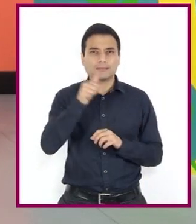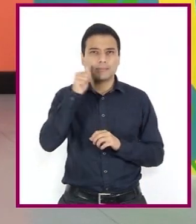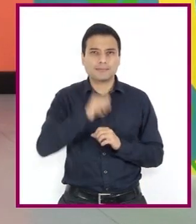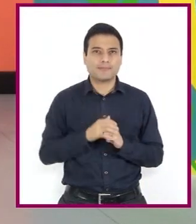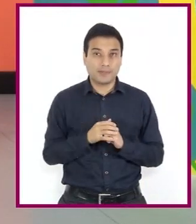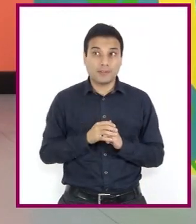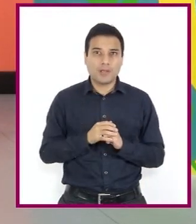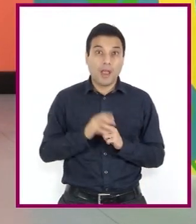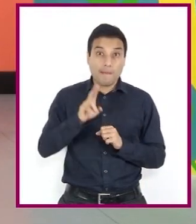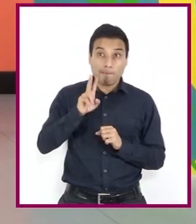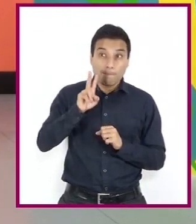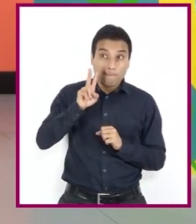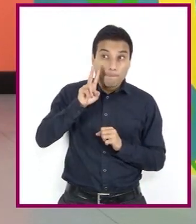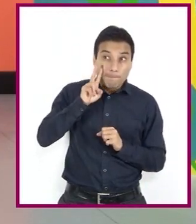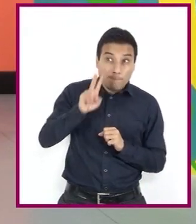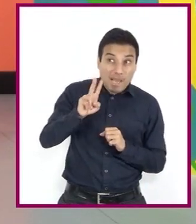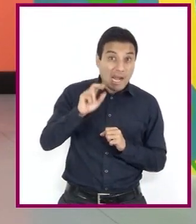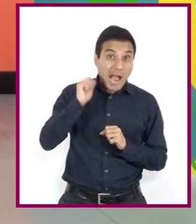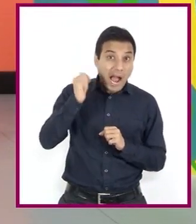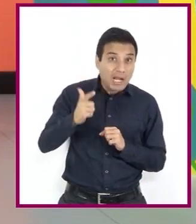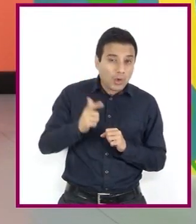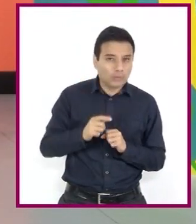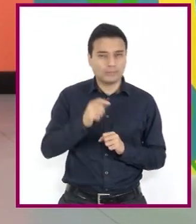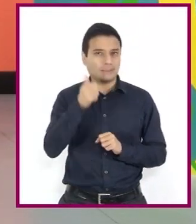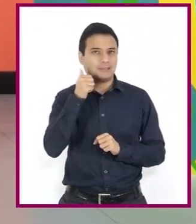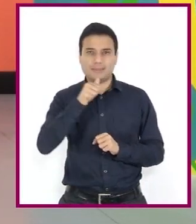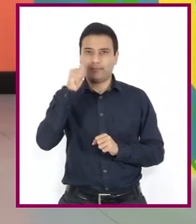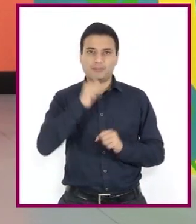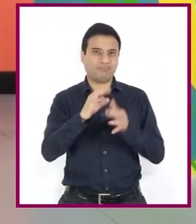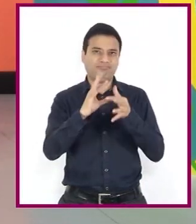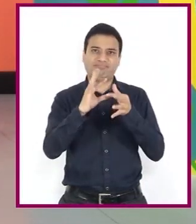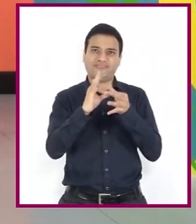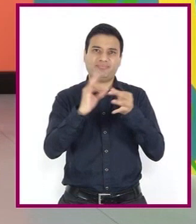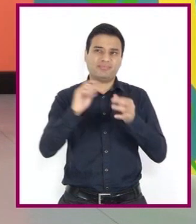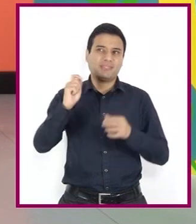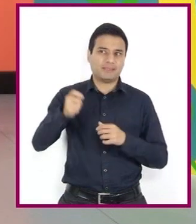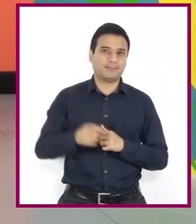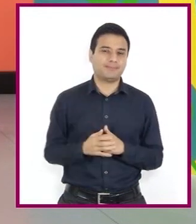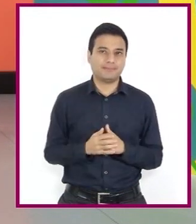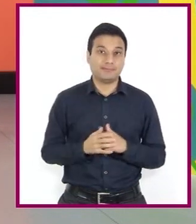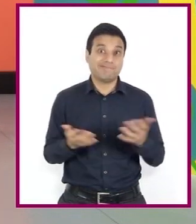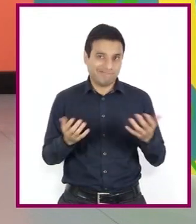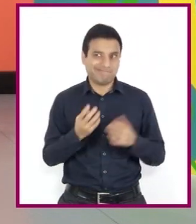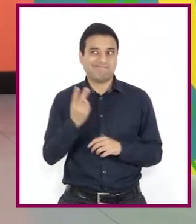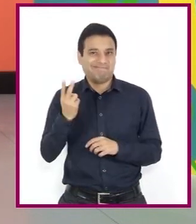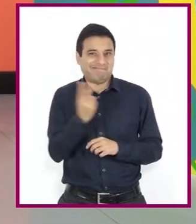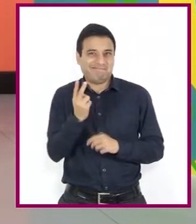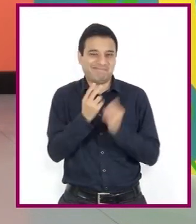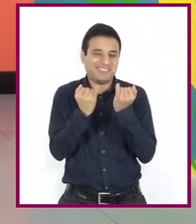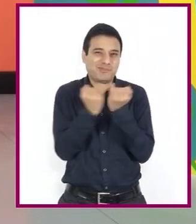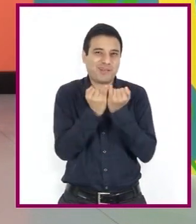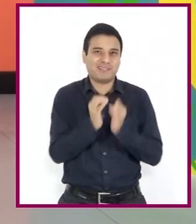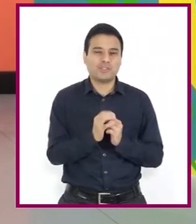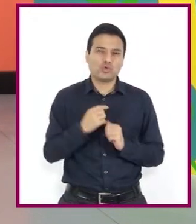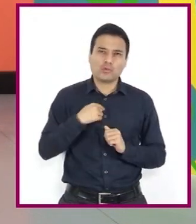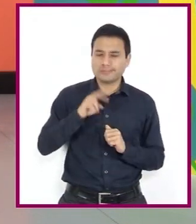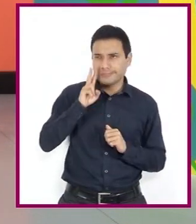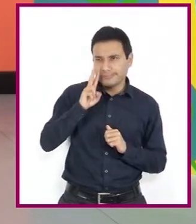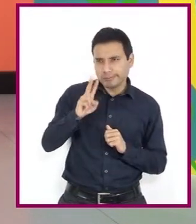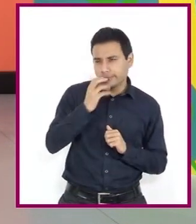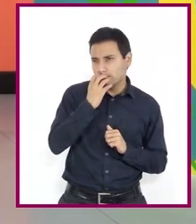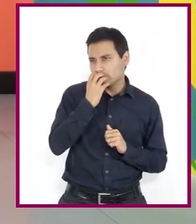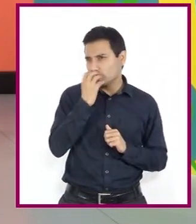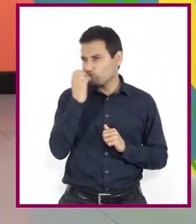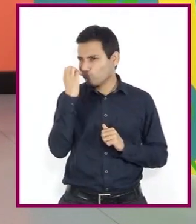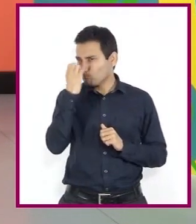los fenómenos naturales. Por supuesto, tratamos de explicar la manera en la que estábamos observando y